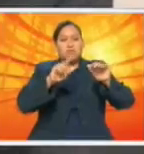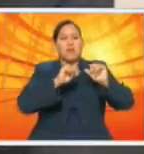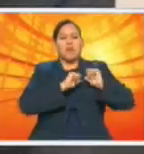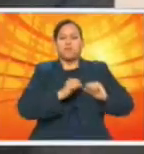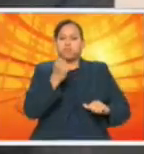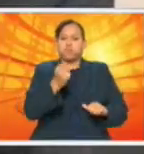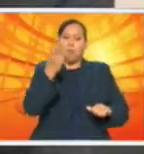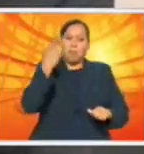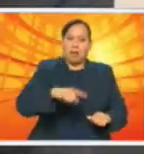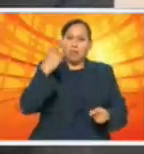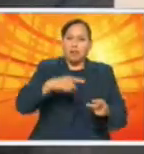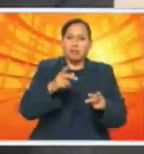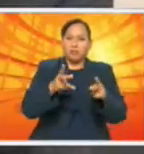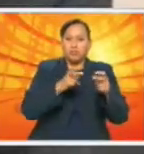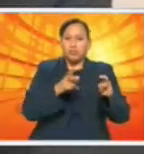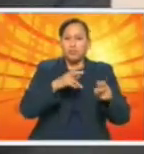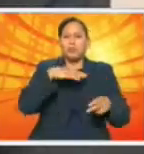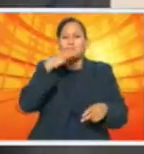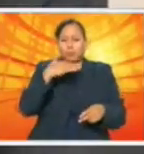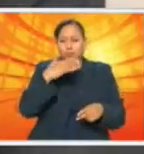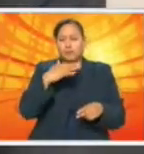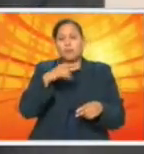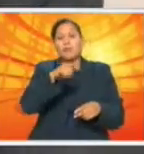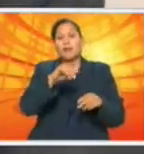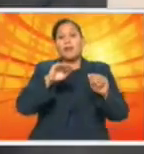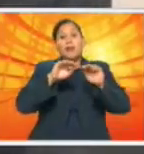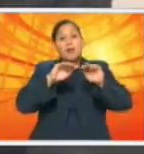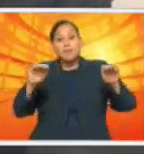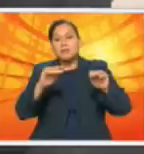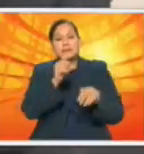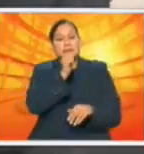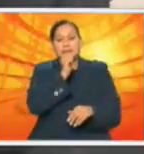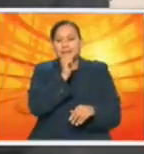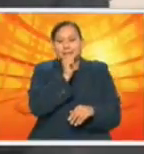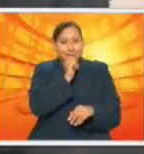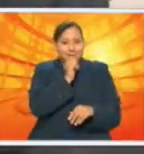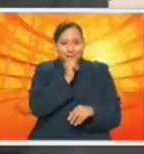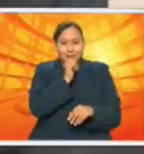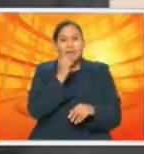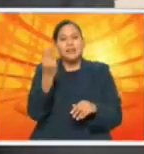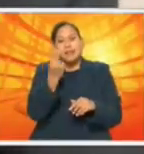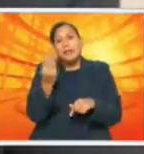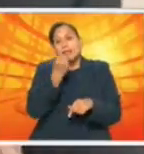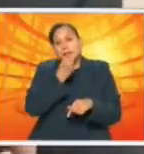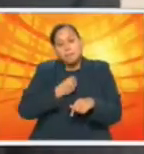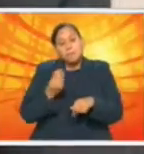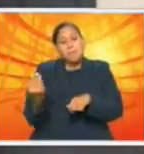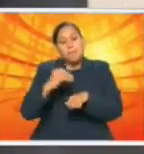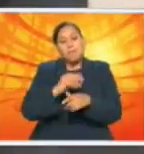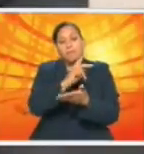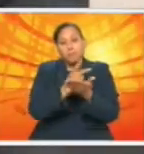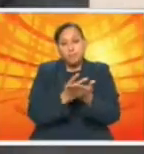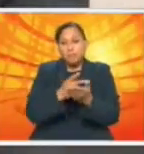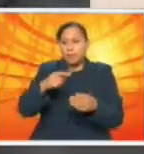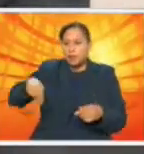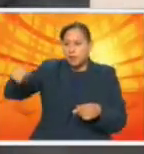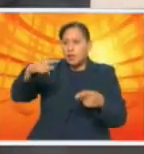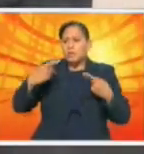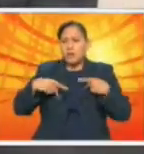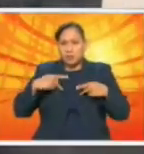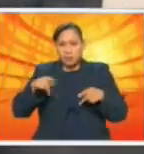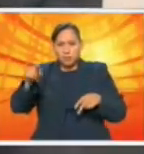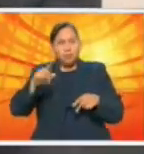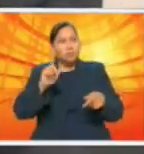autoritarismo, esta democracia no se ha desarrollado y necesitas tener estos programas en donde el ciudadano se acerque a la